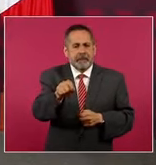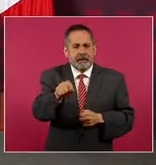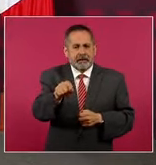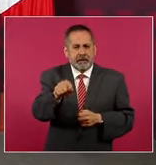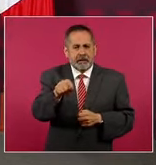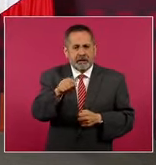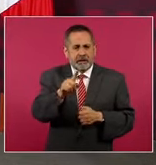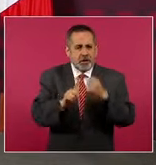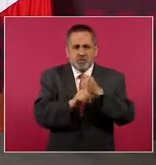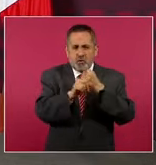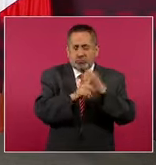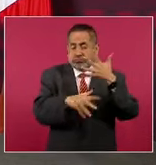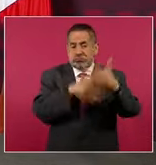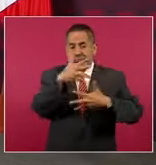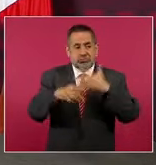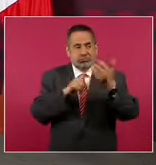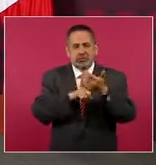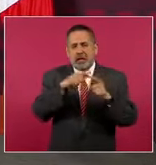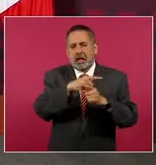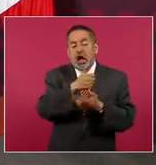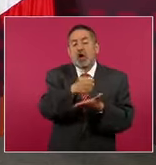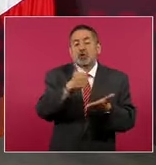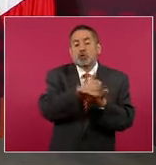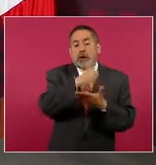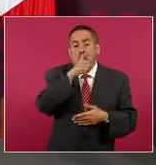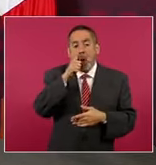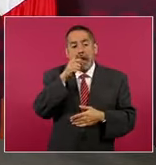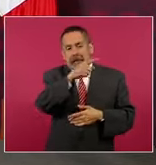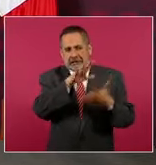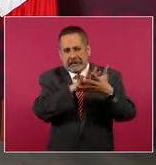motín en Ciudad Juárez,